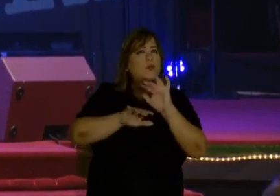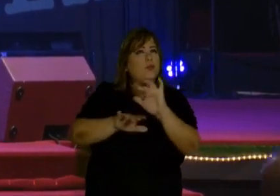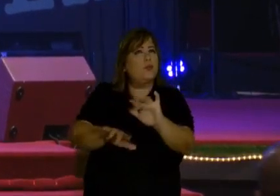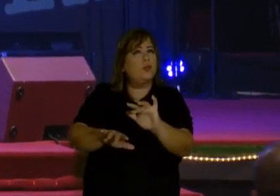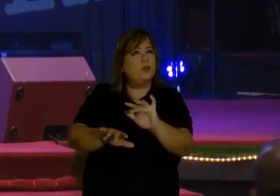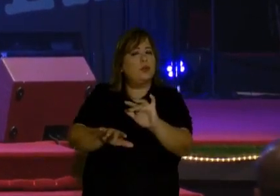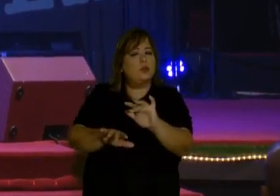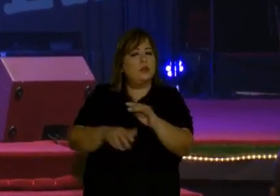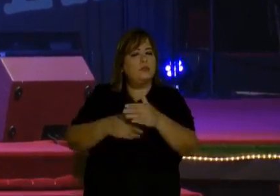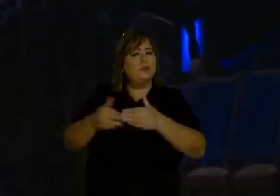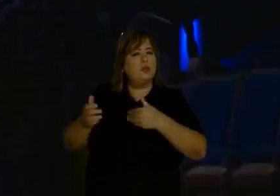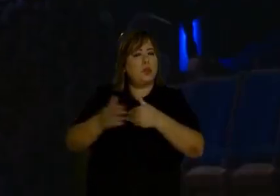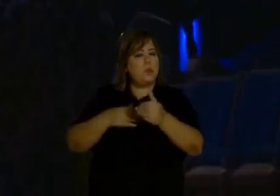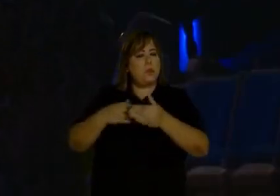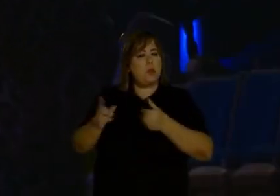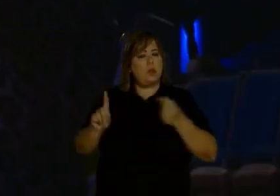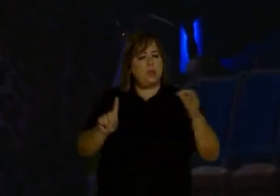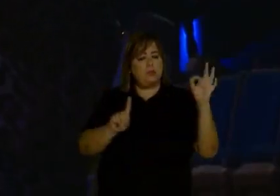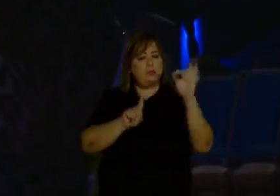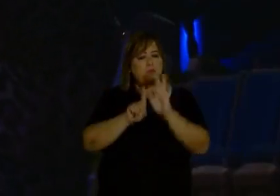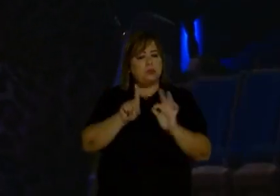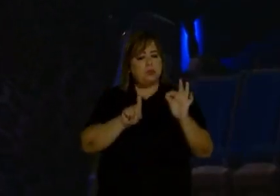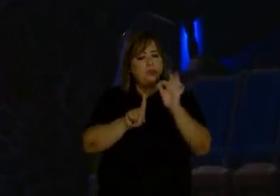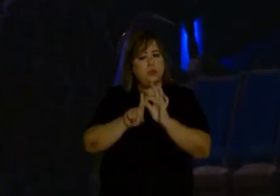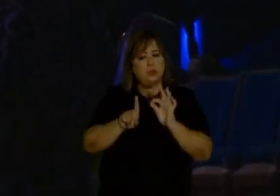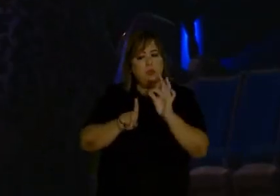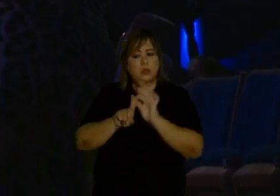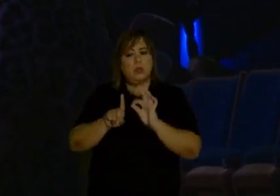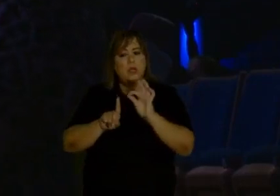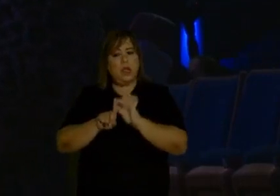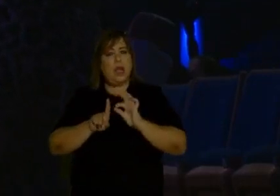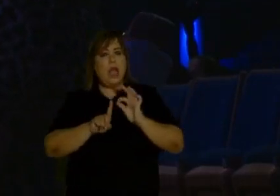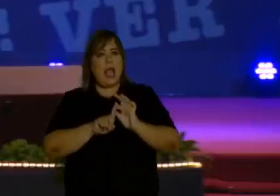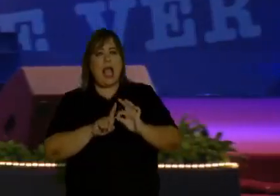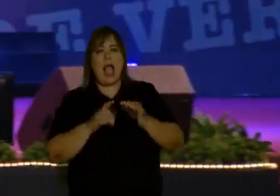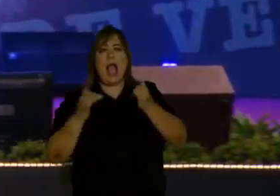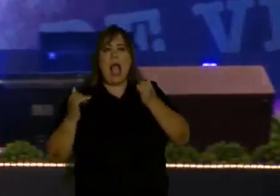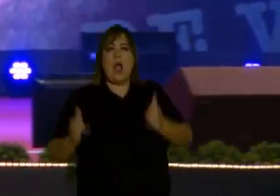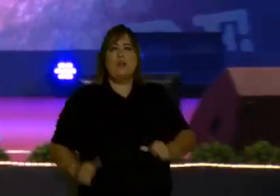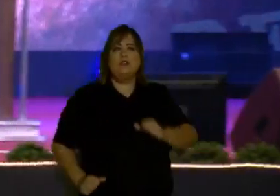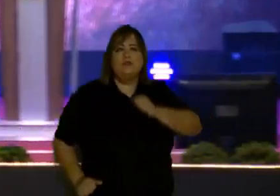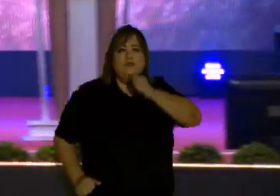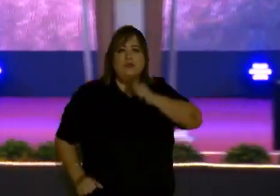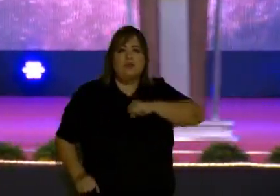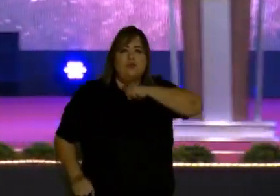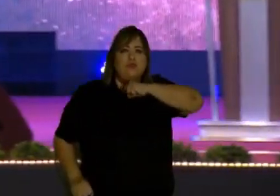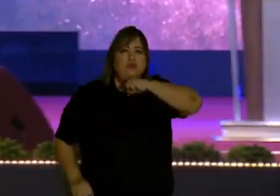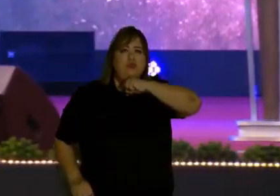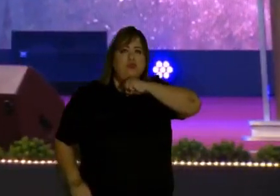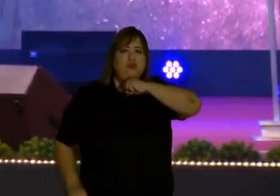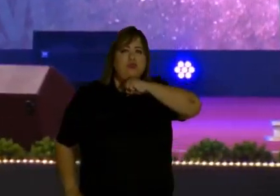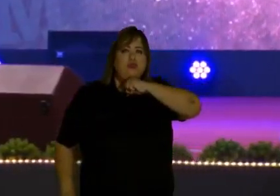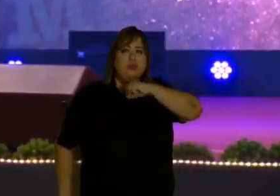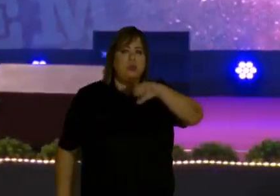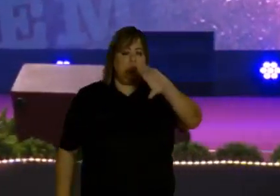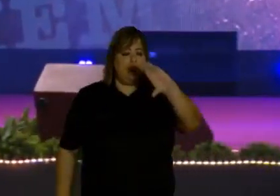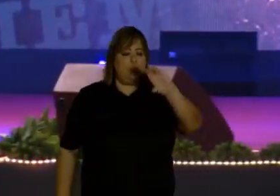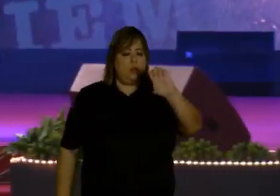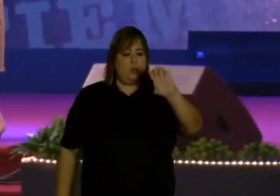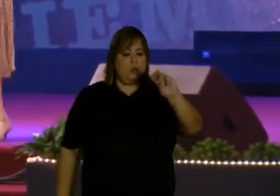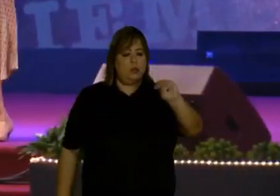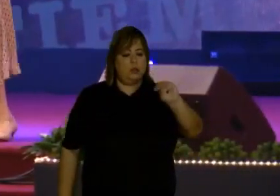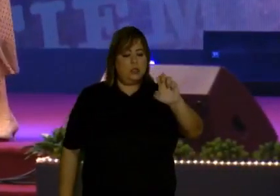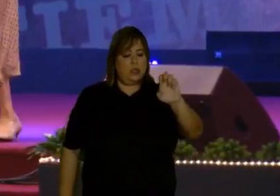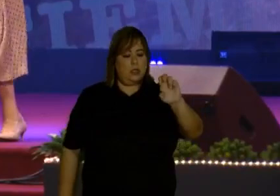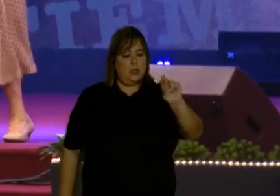con todos los palos que han encontrado. Pero lo que no saben es que ahora es concreto armado. Es lo que hay, aleluya. Concreto y del bueno. Con varilla, con